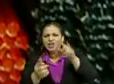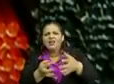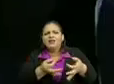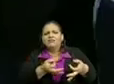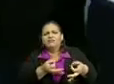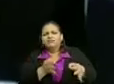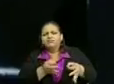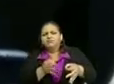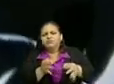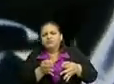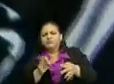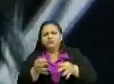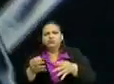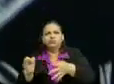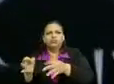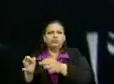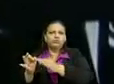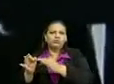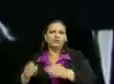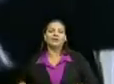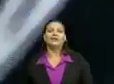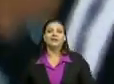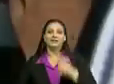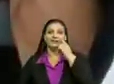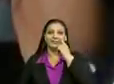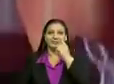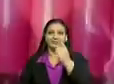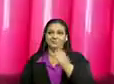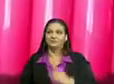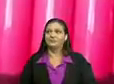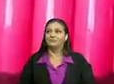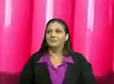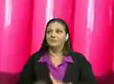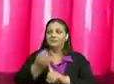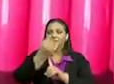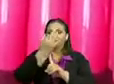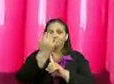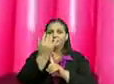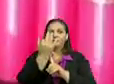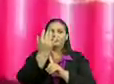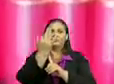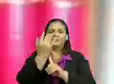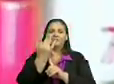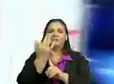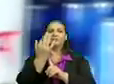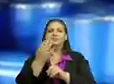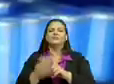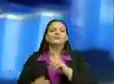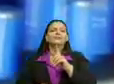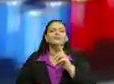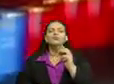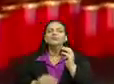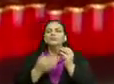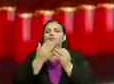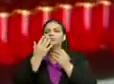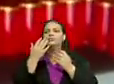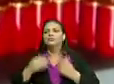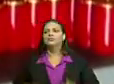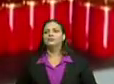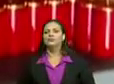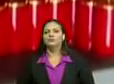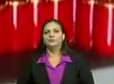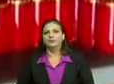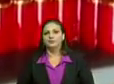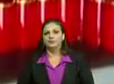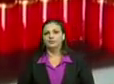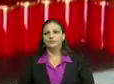son parte de esta amplia gama preparada para los amantes de este producto. Este negocio familiar comenzó